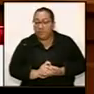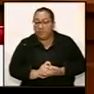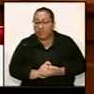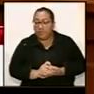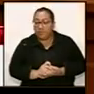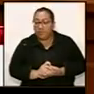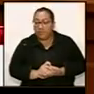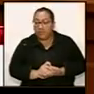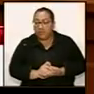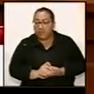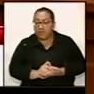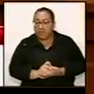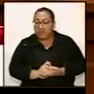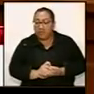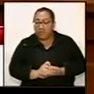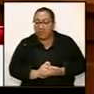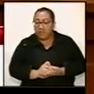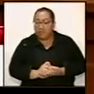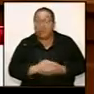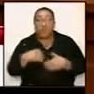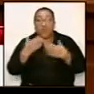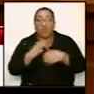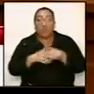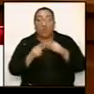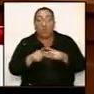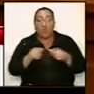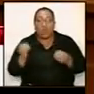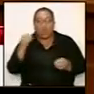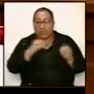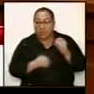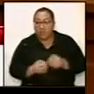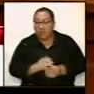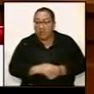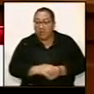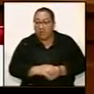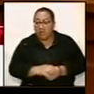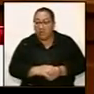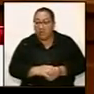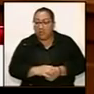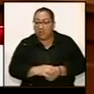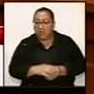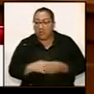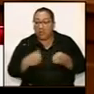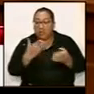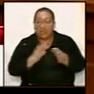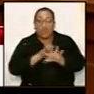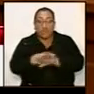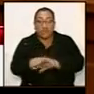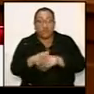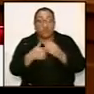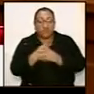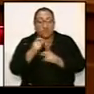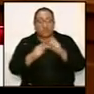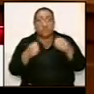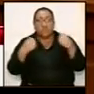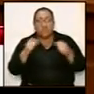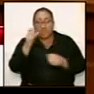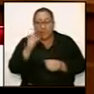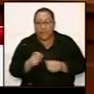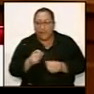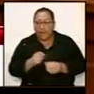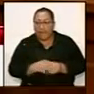dar sostenibilidad a los nuevos espacios que se están implementando y en dar accesibilidad verdadera a nuestros deportistas